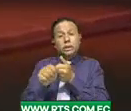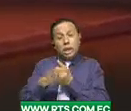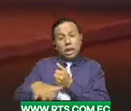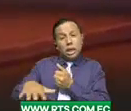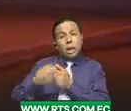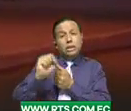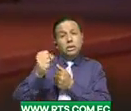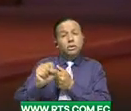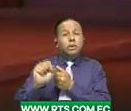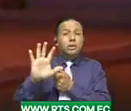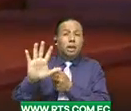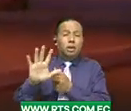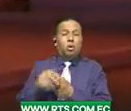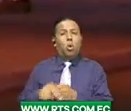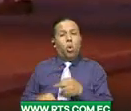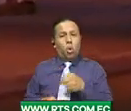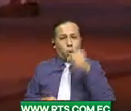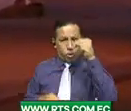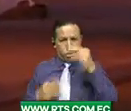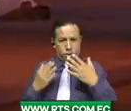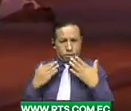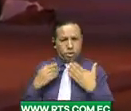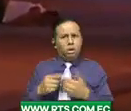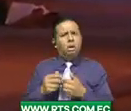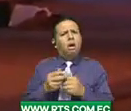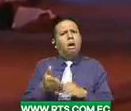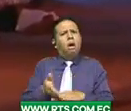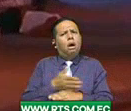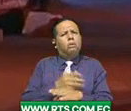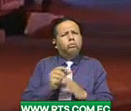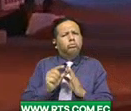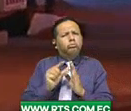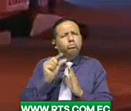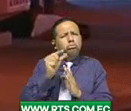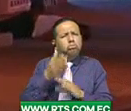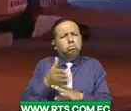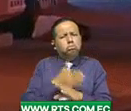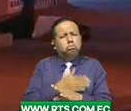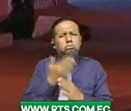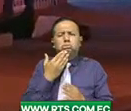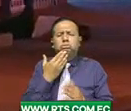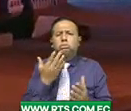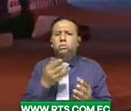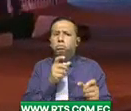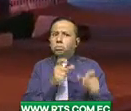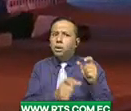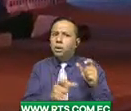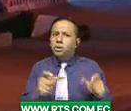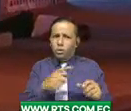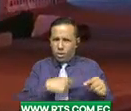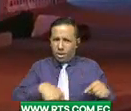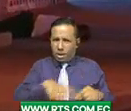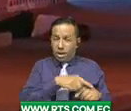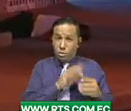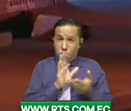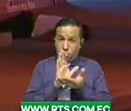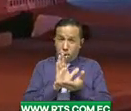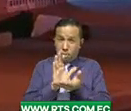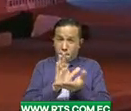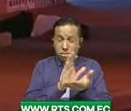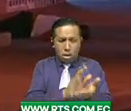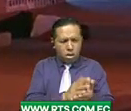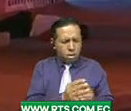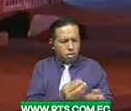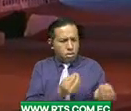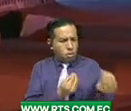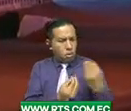Norte de la ciudad de Guayaquil, que es lo que ha sucedido hace pocos minutos, pues lo que nos han podido decir algunos de los testigos, habitantes de la zona,